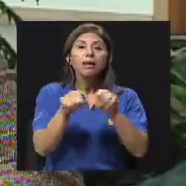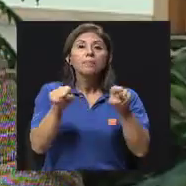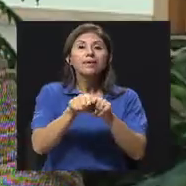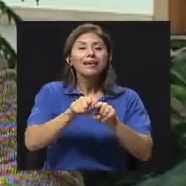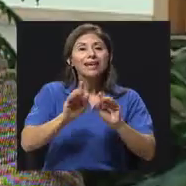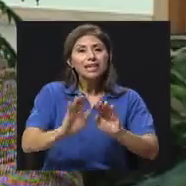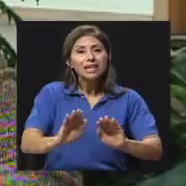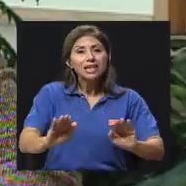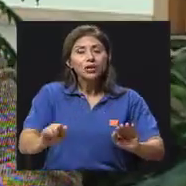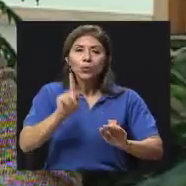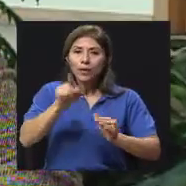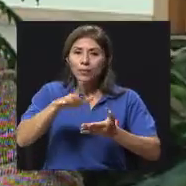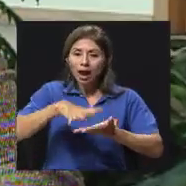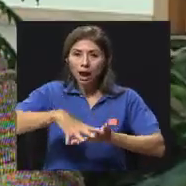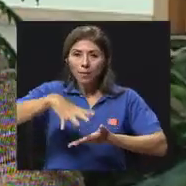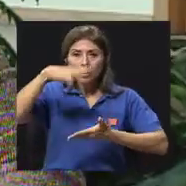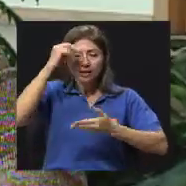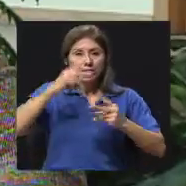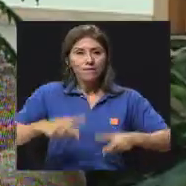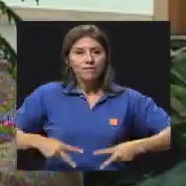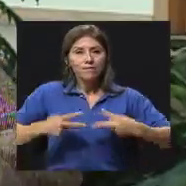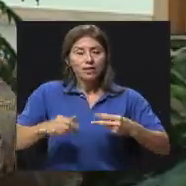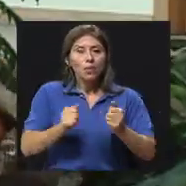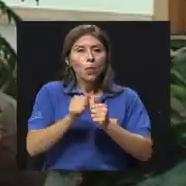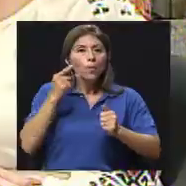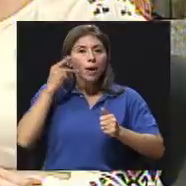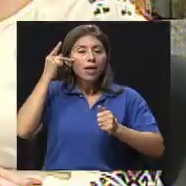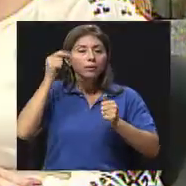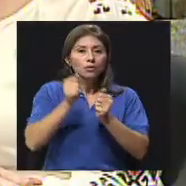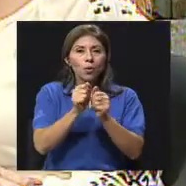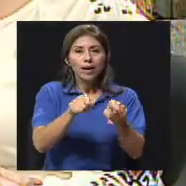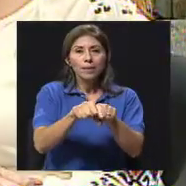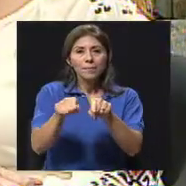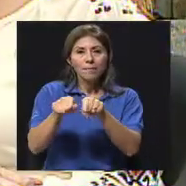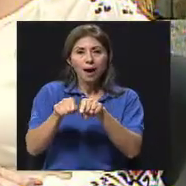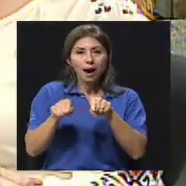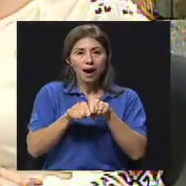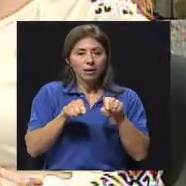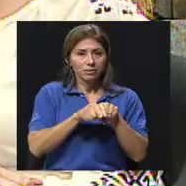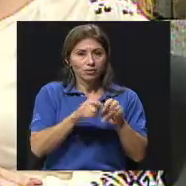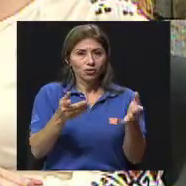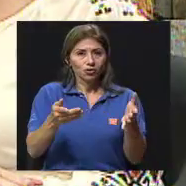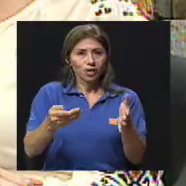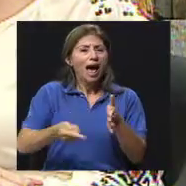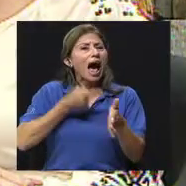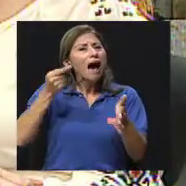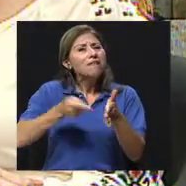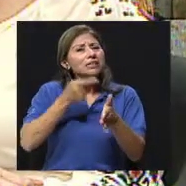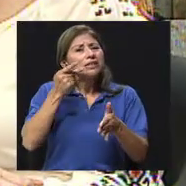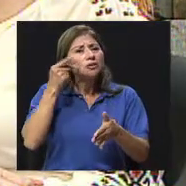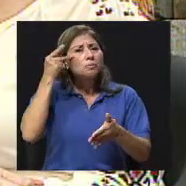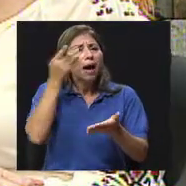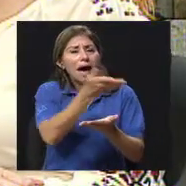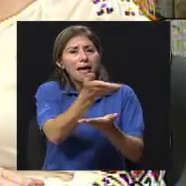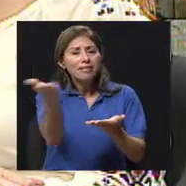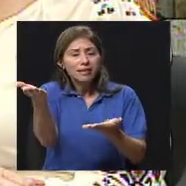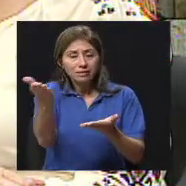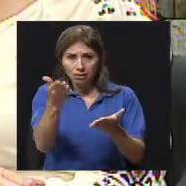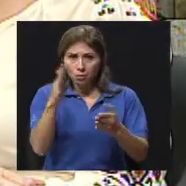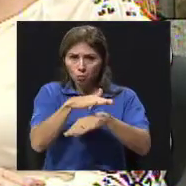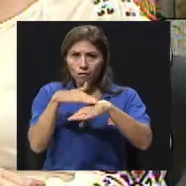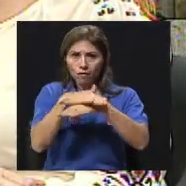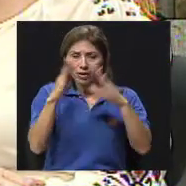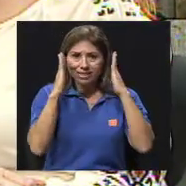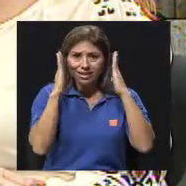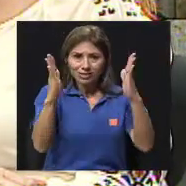padres, aprender a vivir con sus hermanos. Hay a veces los papás, y eso es un ejemplo que quisiera como que los papás me pongan y las mamás me pongan